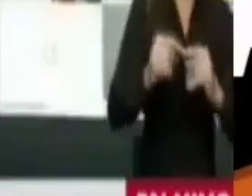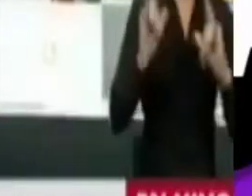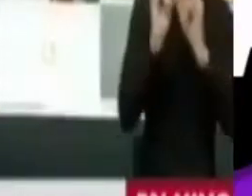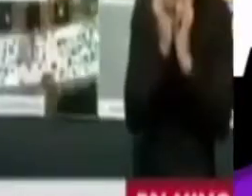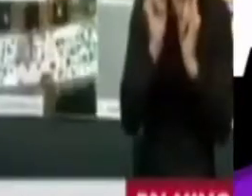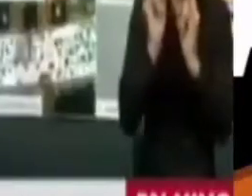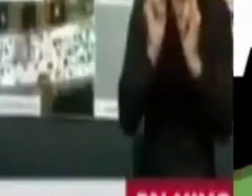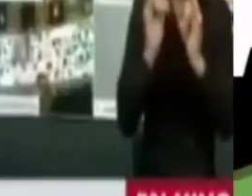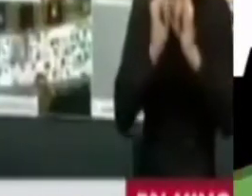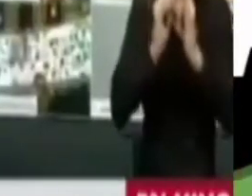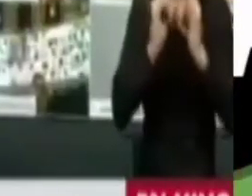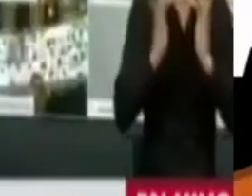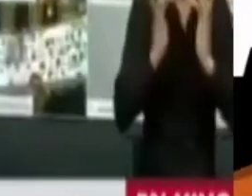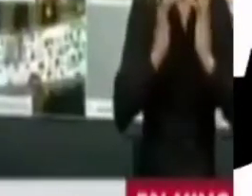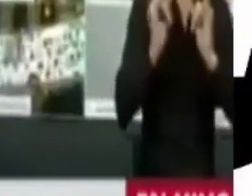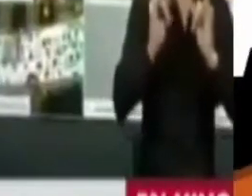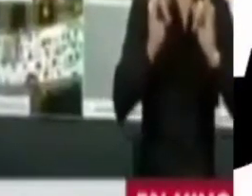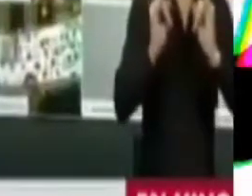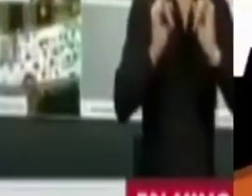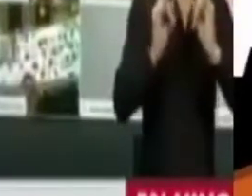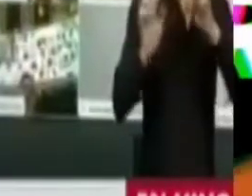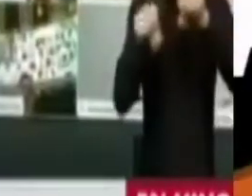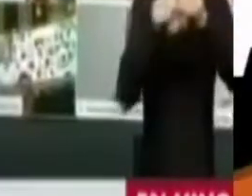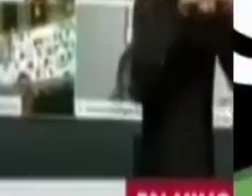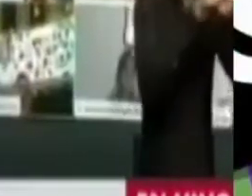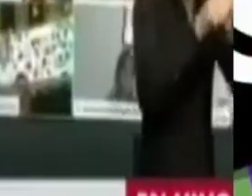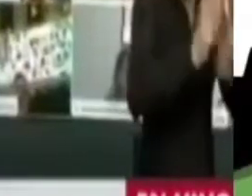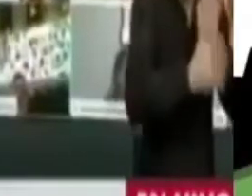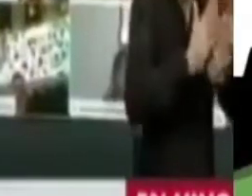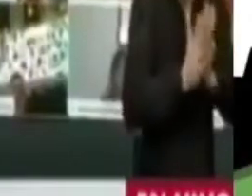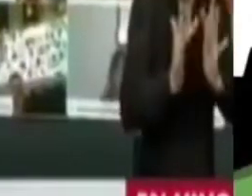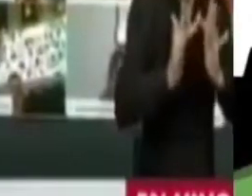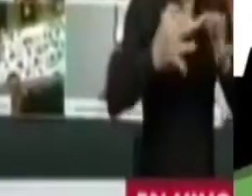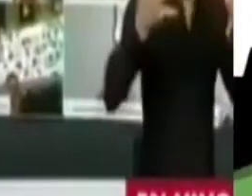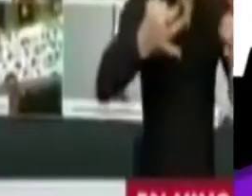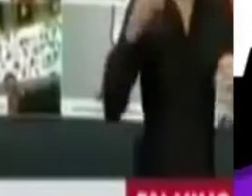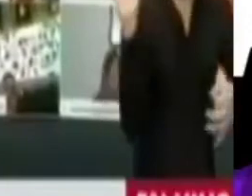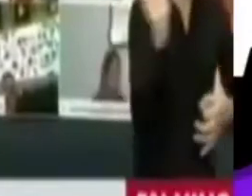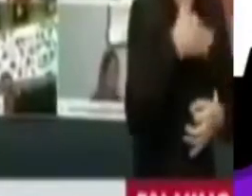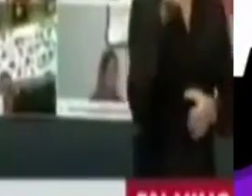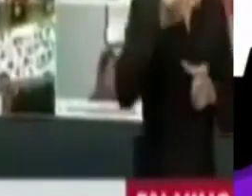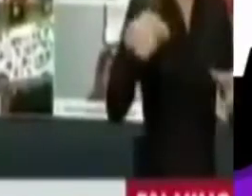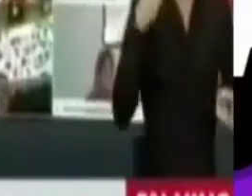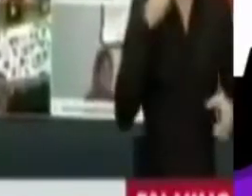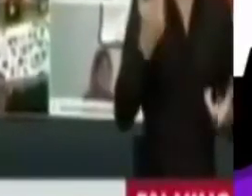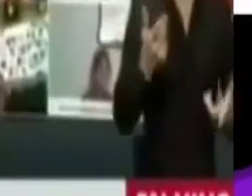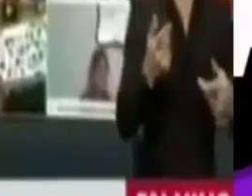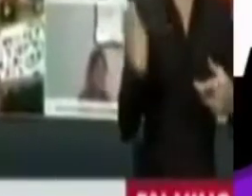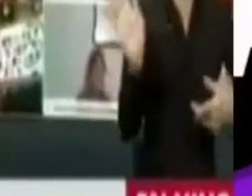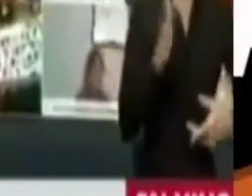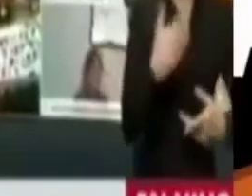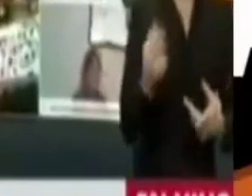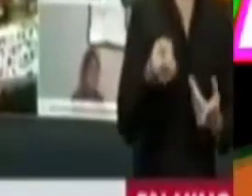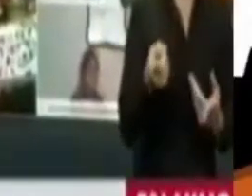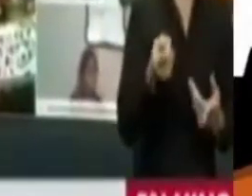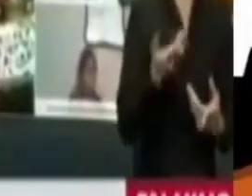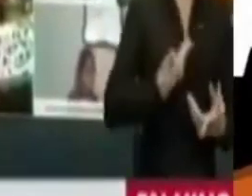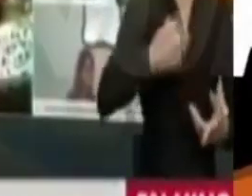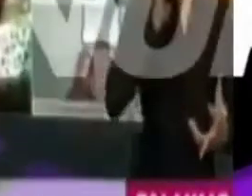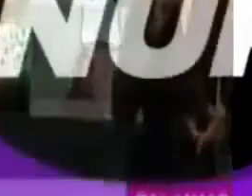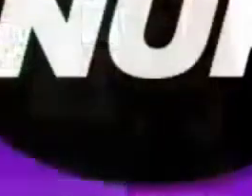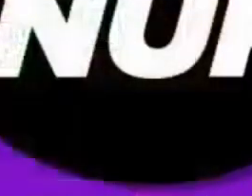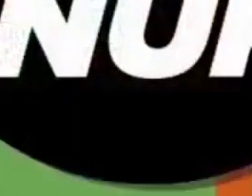por atendernos. Bueno, déjame decirte sí. También que ahí surgió, dentro de lo que estuvimos discutiendo,